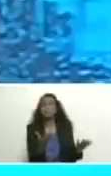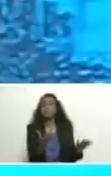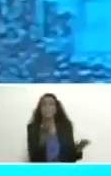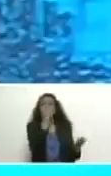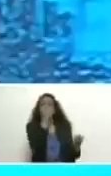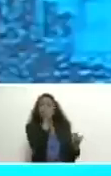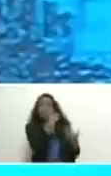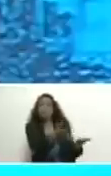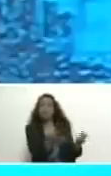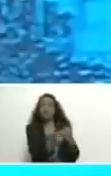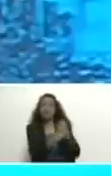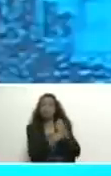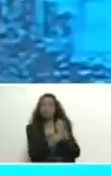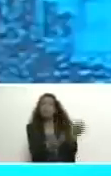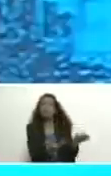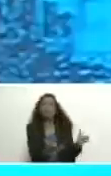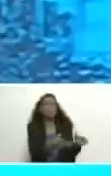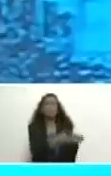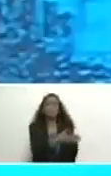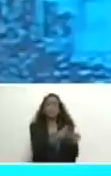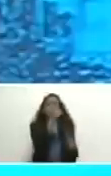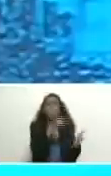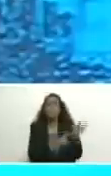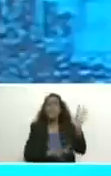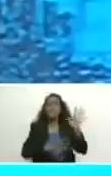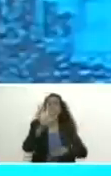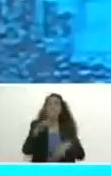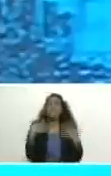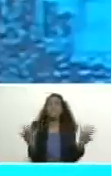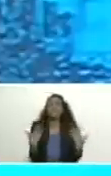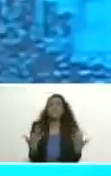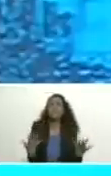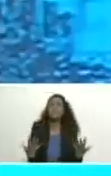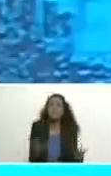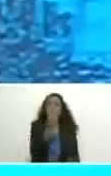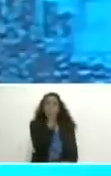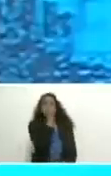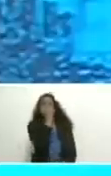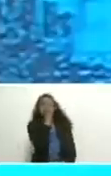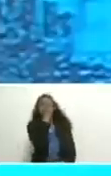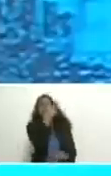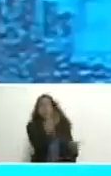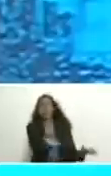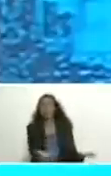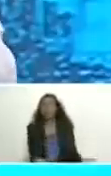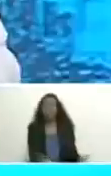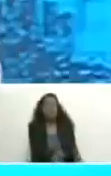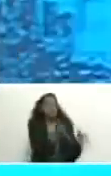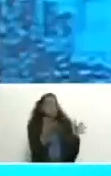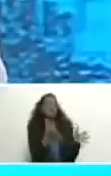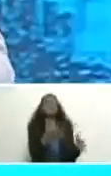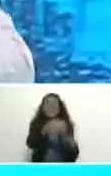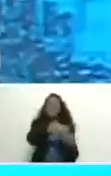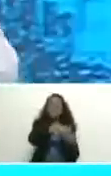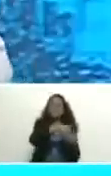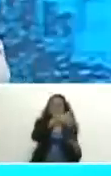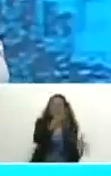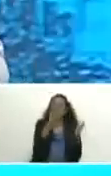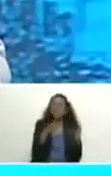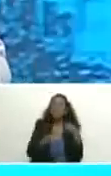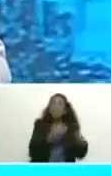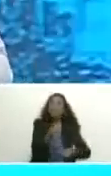Que Asamblea Nacional del 2015, que la payasada ganaron las elecciones del 2015,